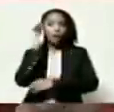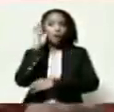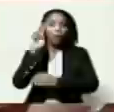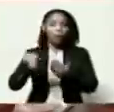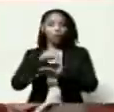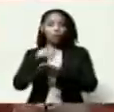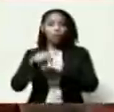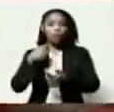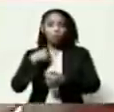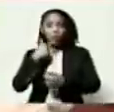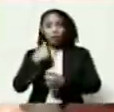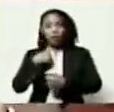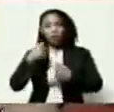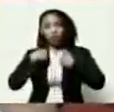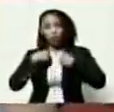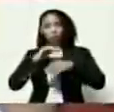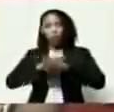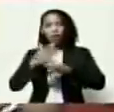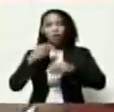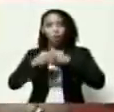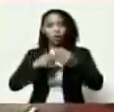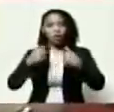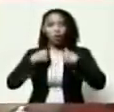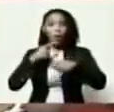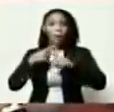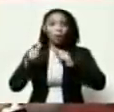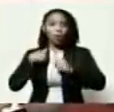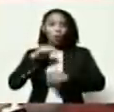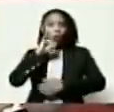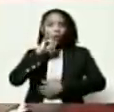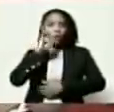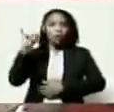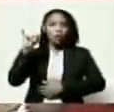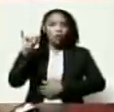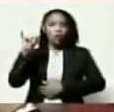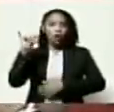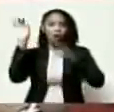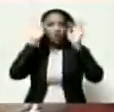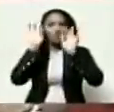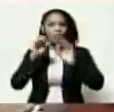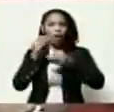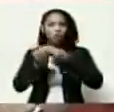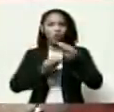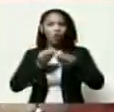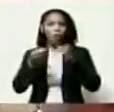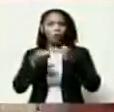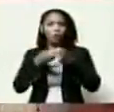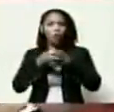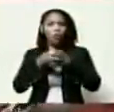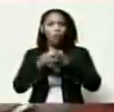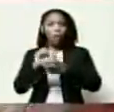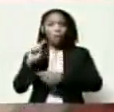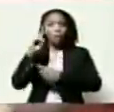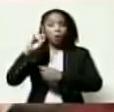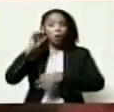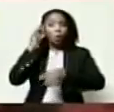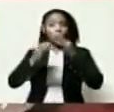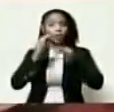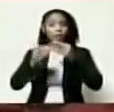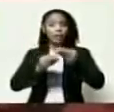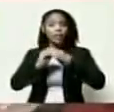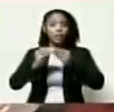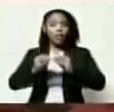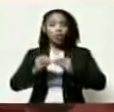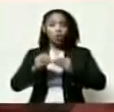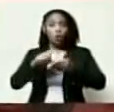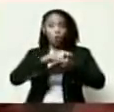digo yo, perdóneme que lo diga yo, porque lo hice yo, pues. Pero yo denuncié la forma como el partido Primero Justicia se constituyó con